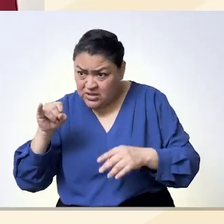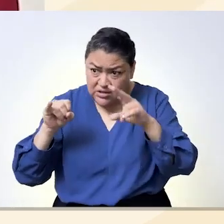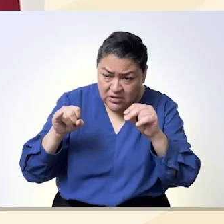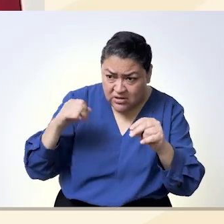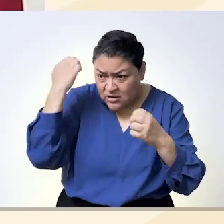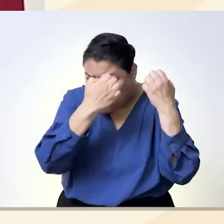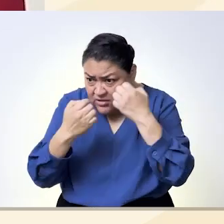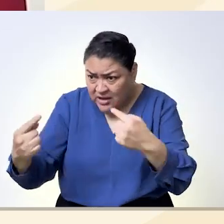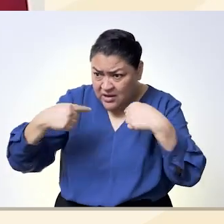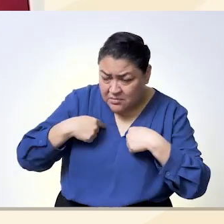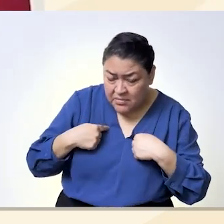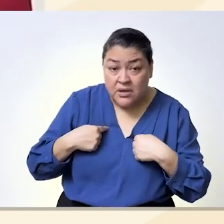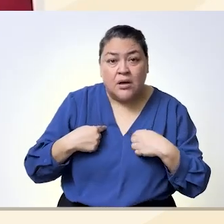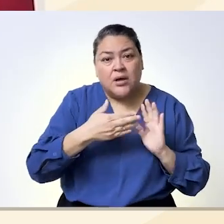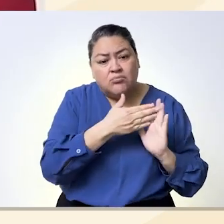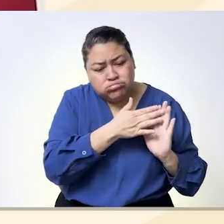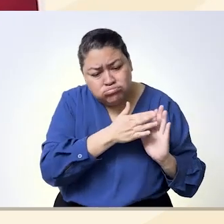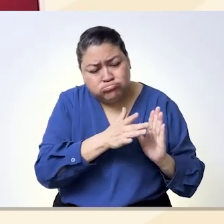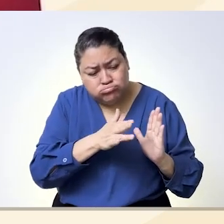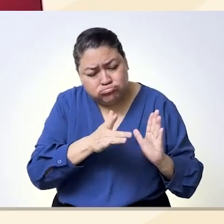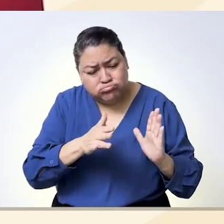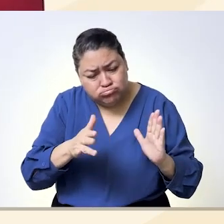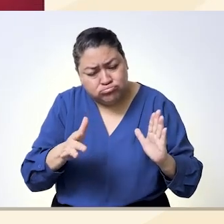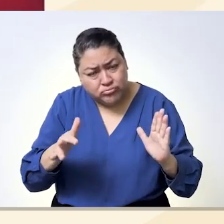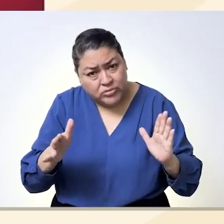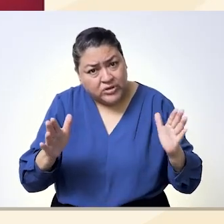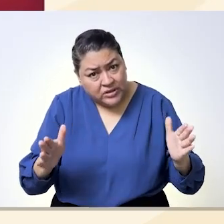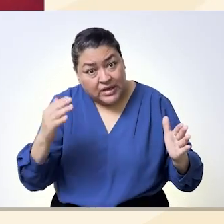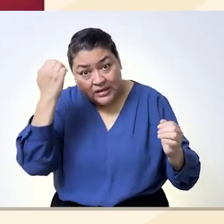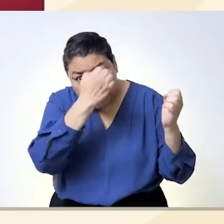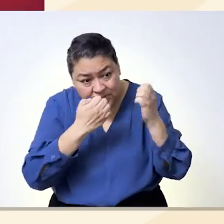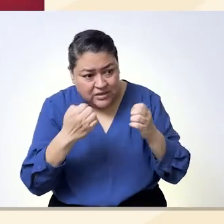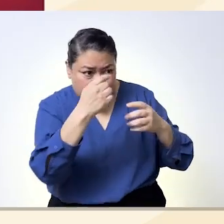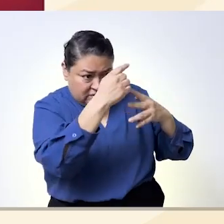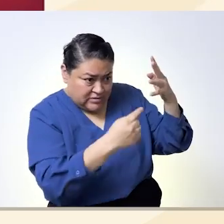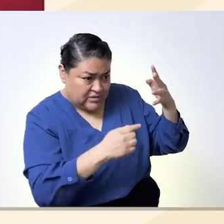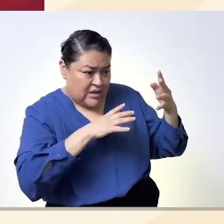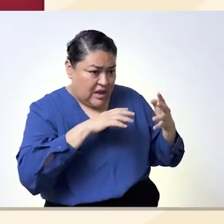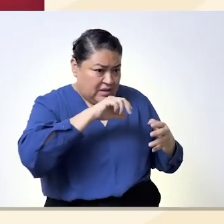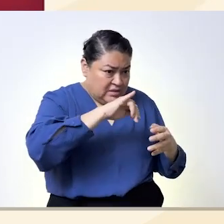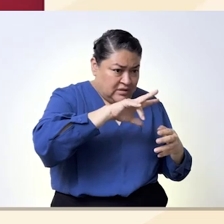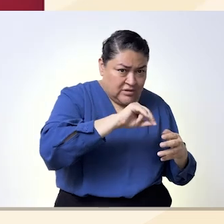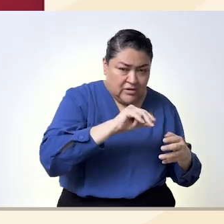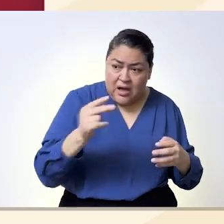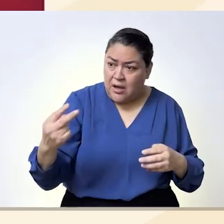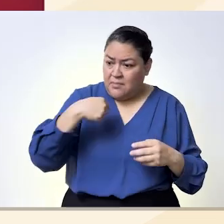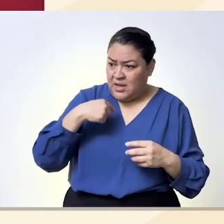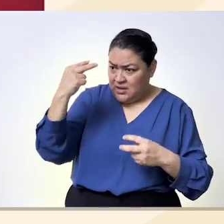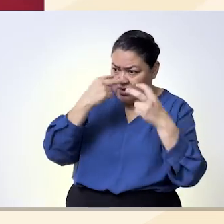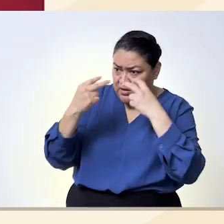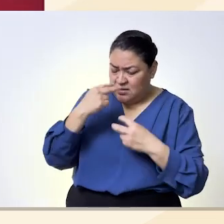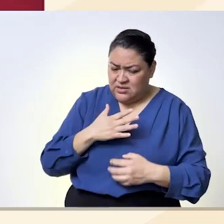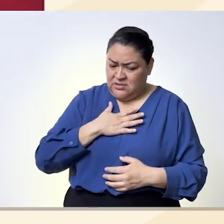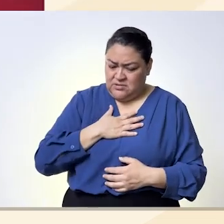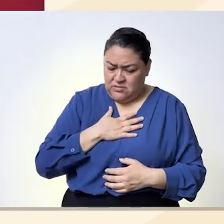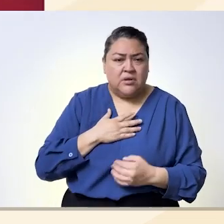diagnóstico no, y todo el problema que implica pasar por un proceso de validación con ciertos criterios, ¿no? Era